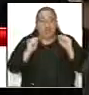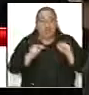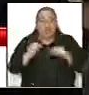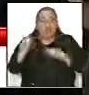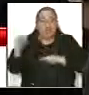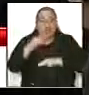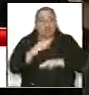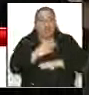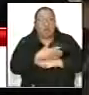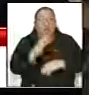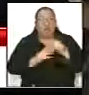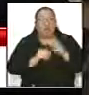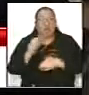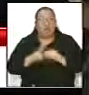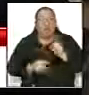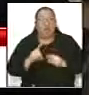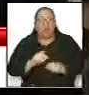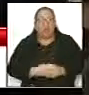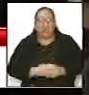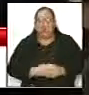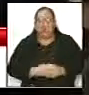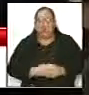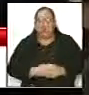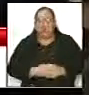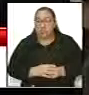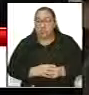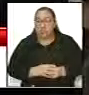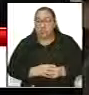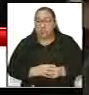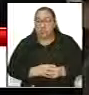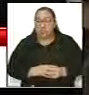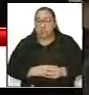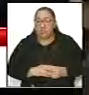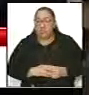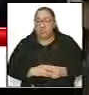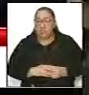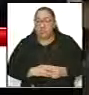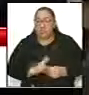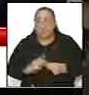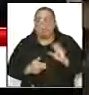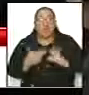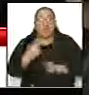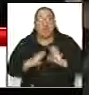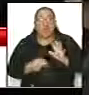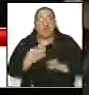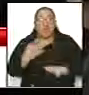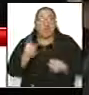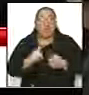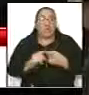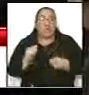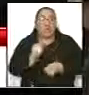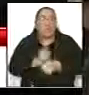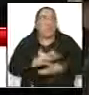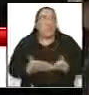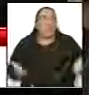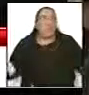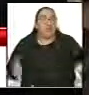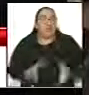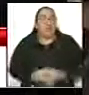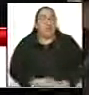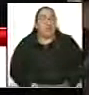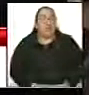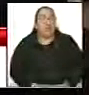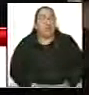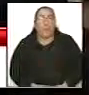fue construido en el año 2011 y se hicieron adendas el 2013, el 2015, el 2016 y hasta ahora no funciona. Pero